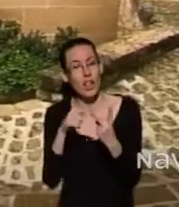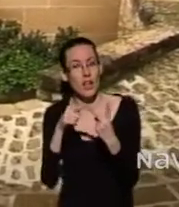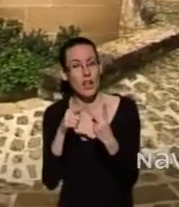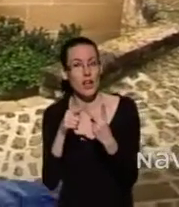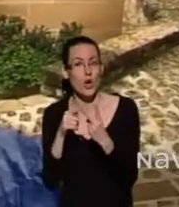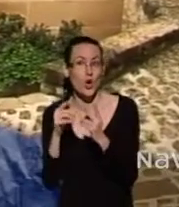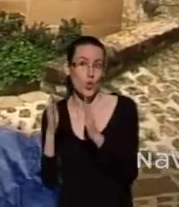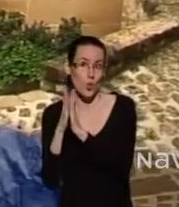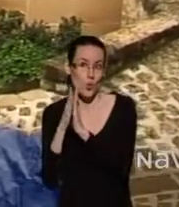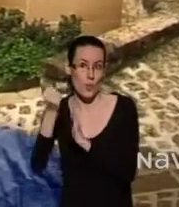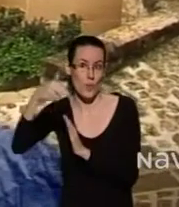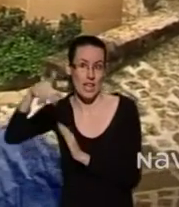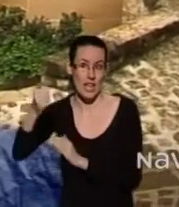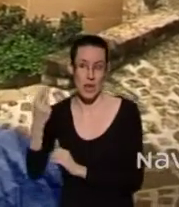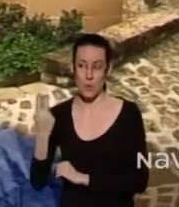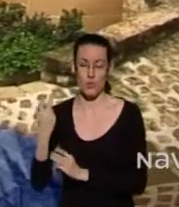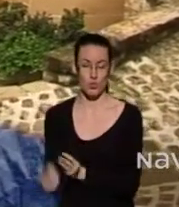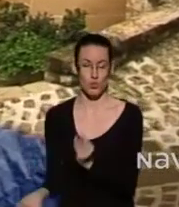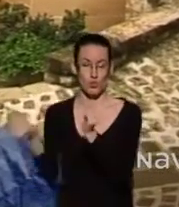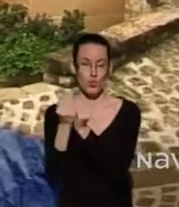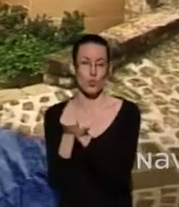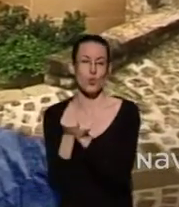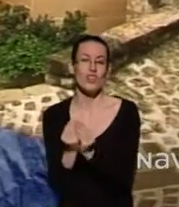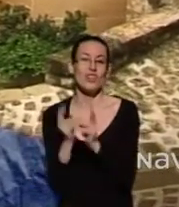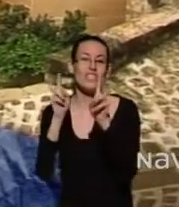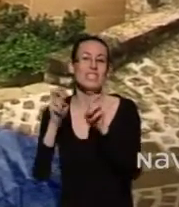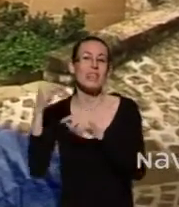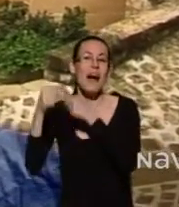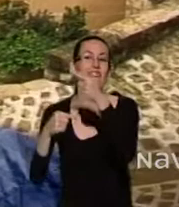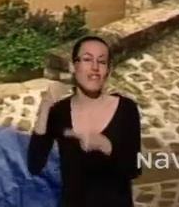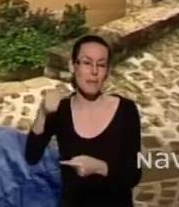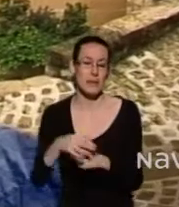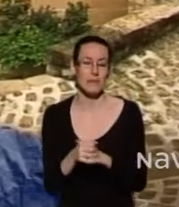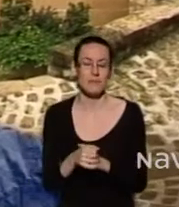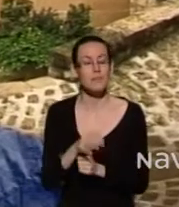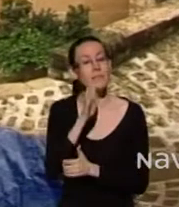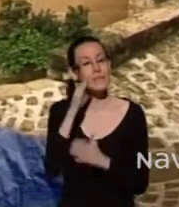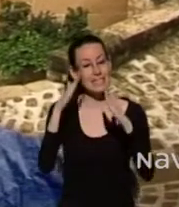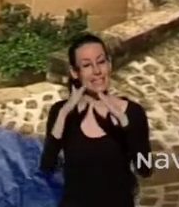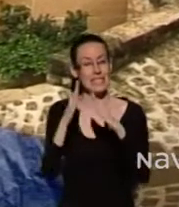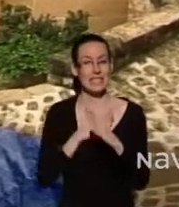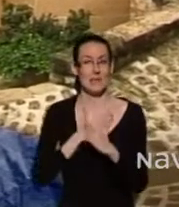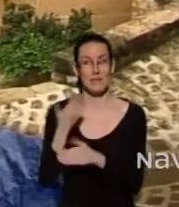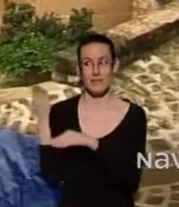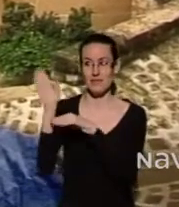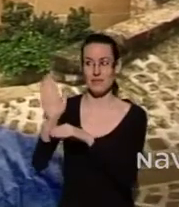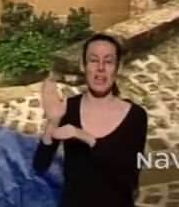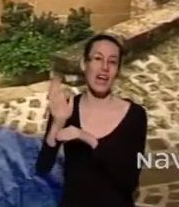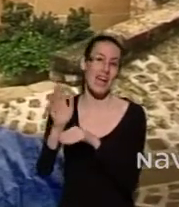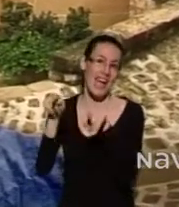escribimos otra parte, que era el linaje. Bueno, Paula, pues además ya estamos en mi casa y te voy a presentar a mi hermana. Hola, hola. Mi hermana